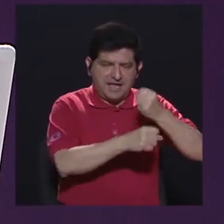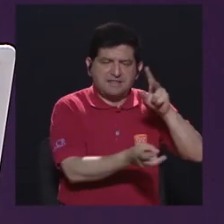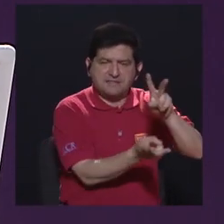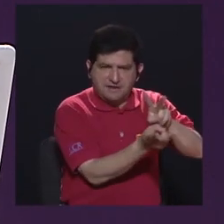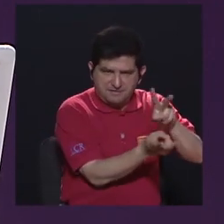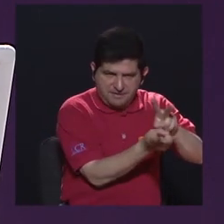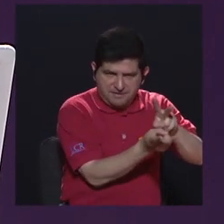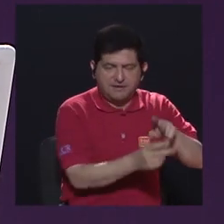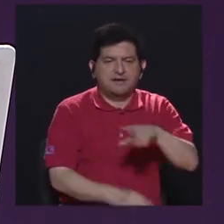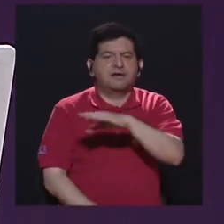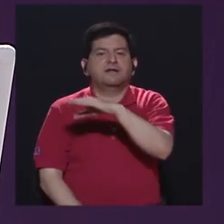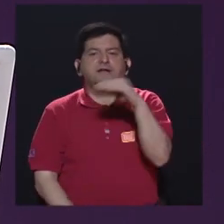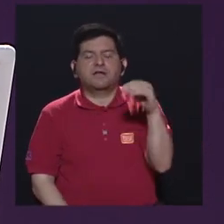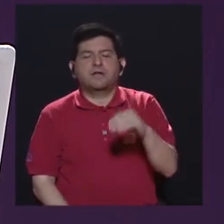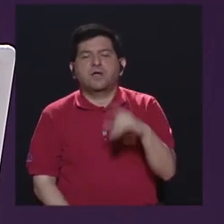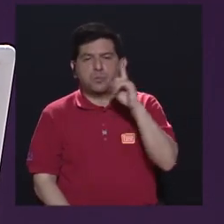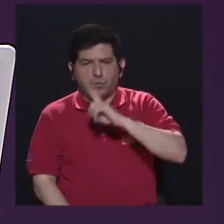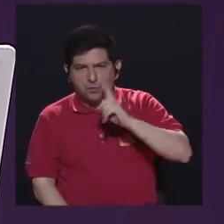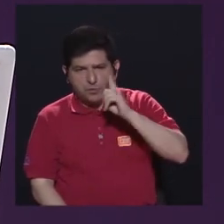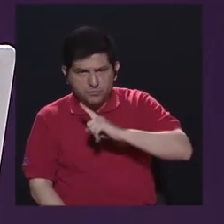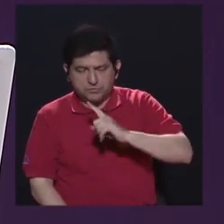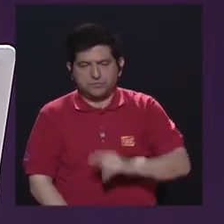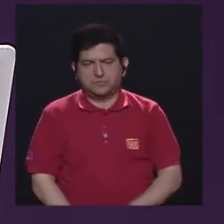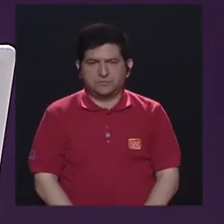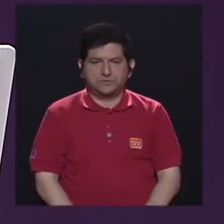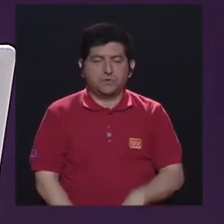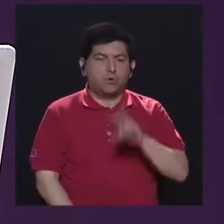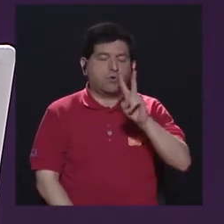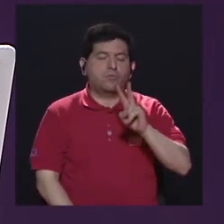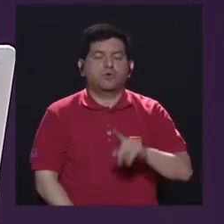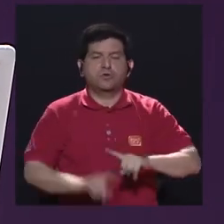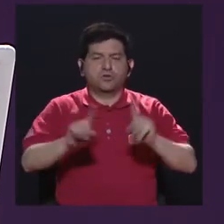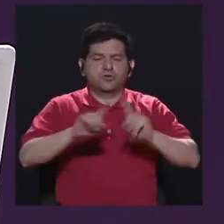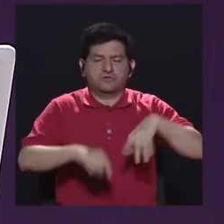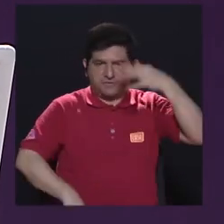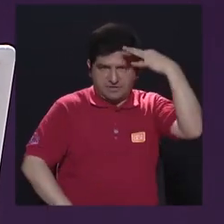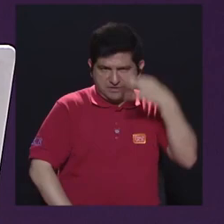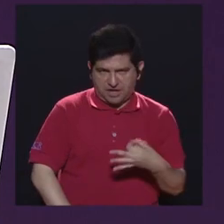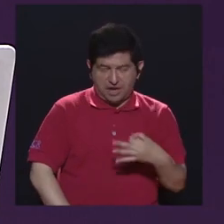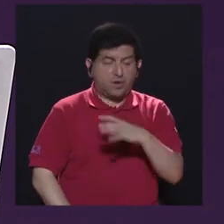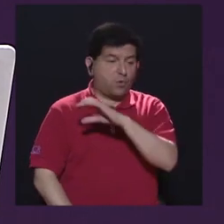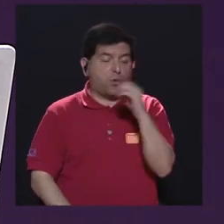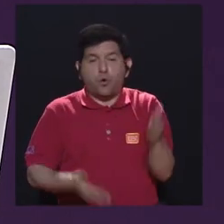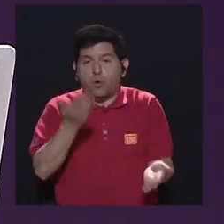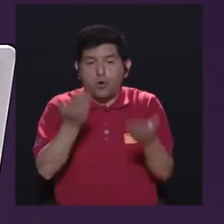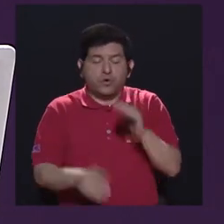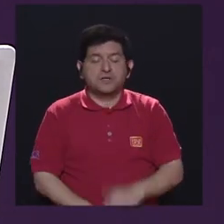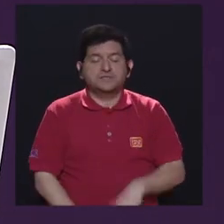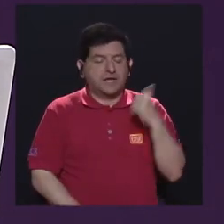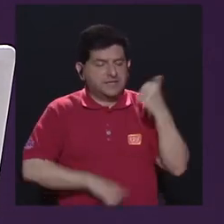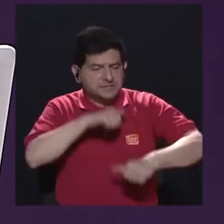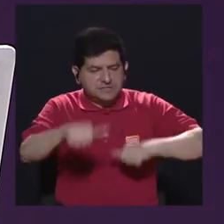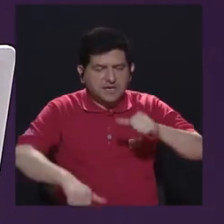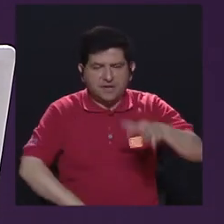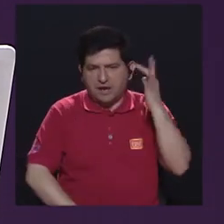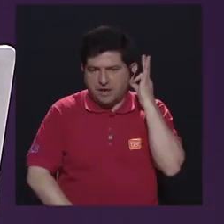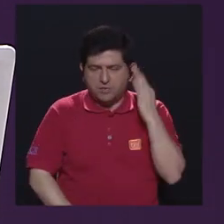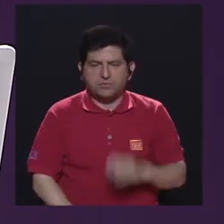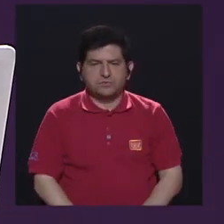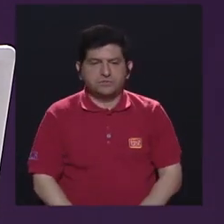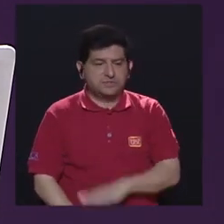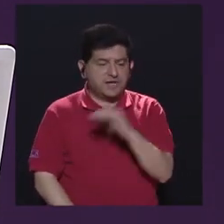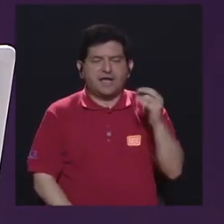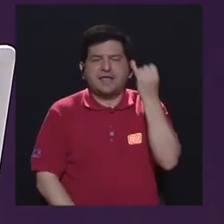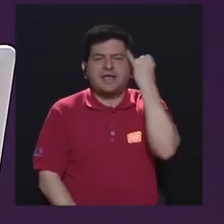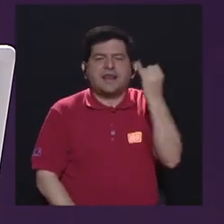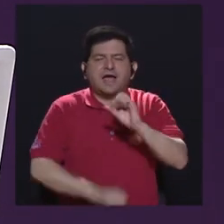y prostitución como, digamos, dos posiciones distintas, uh-huh. o incluso desde el feminismo y la posición